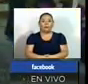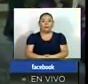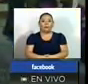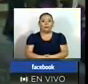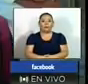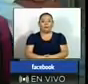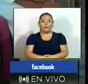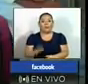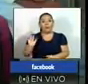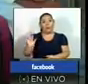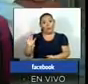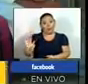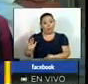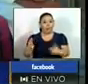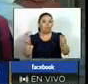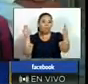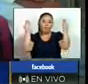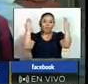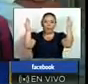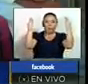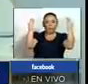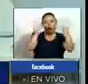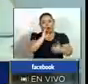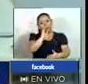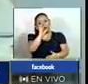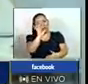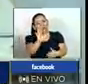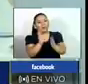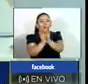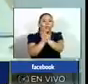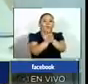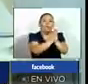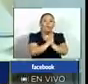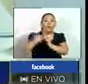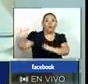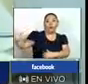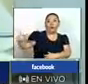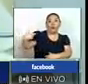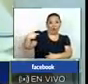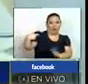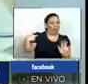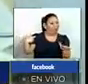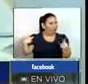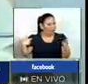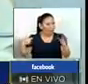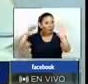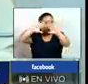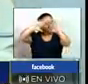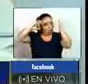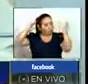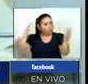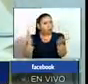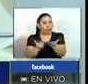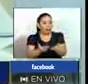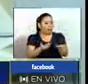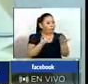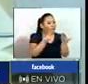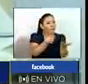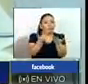El papá Francisco pide una vacuna contra el COVID-19 universal y que llegue primero a los más